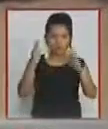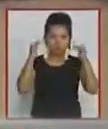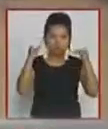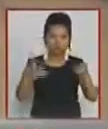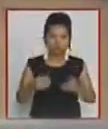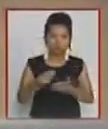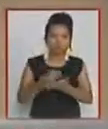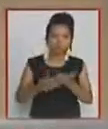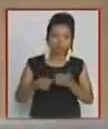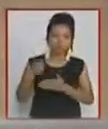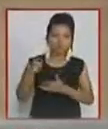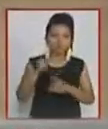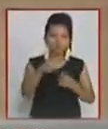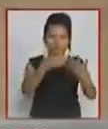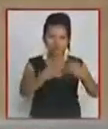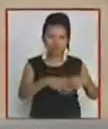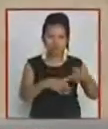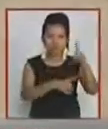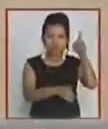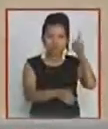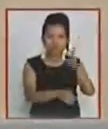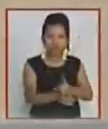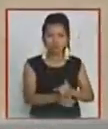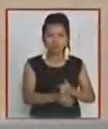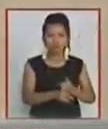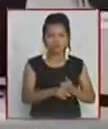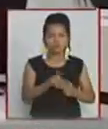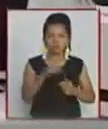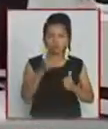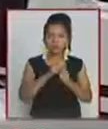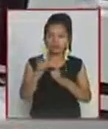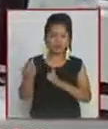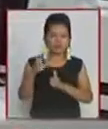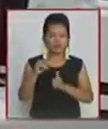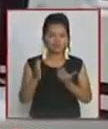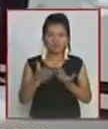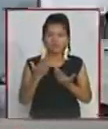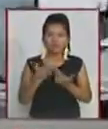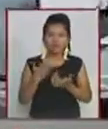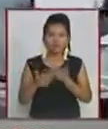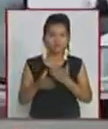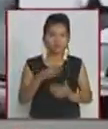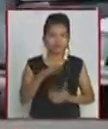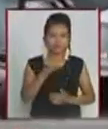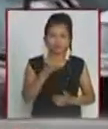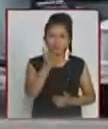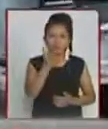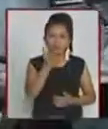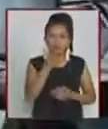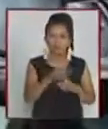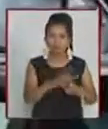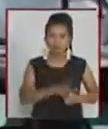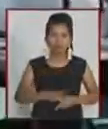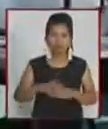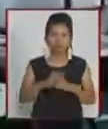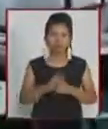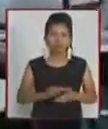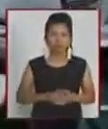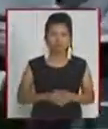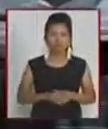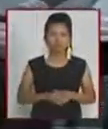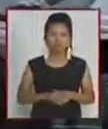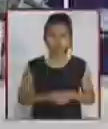asegúrese que la empresa esté debidamente constituida. Caso contrario, y por más facilidades que le den, con un supuesto crédito, no crea en él.